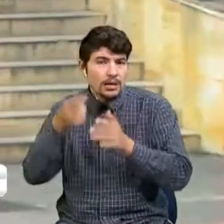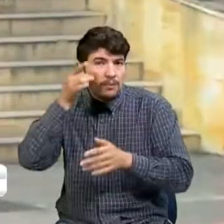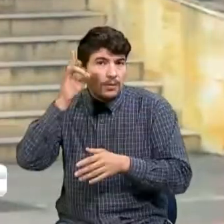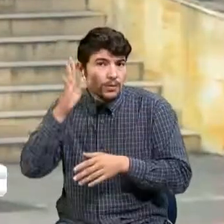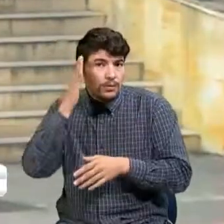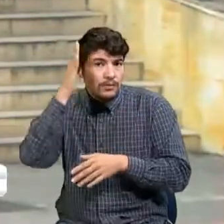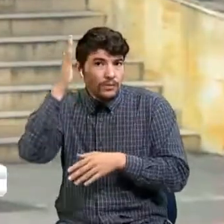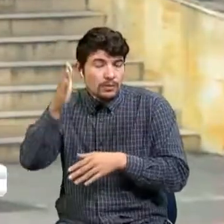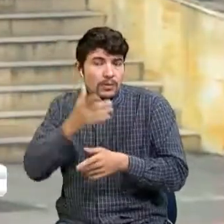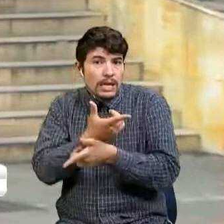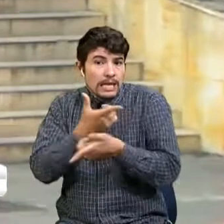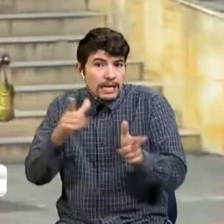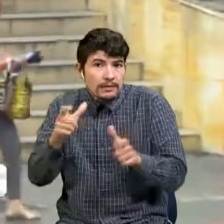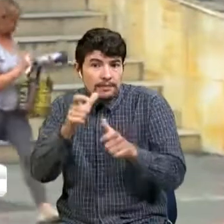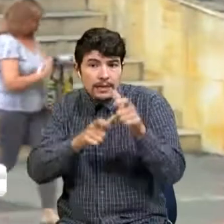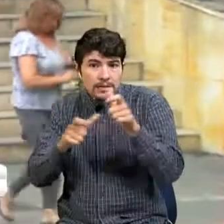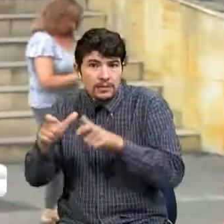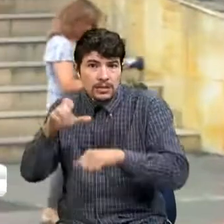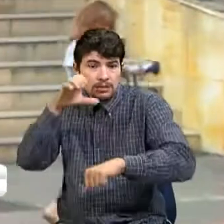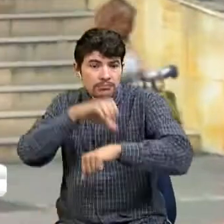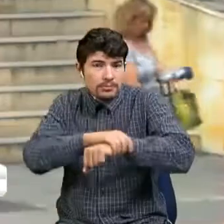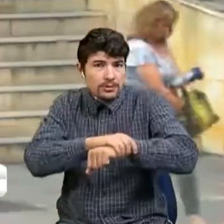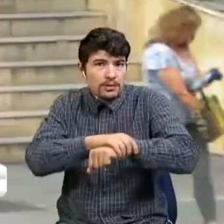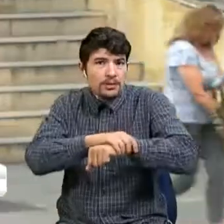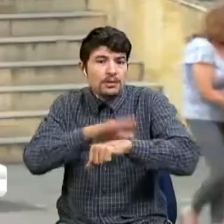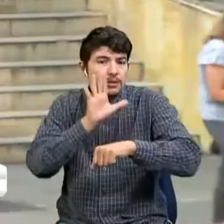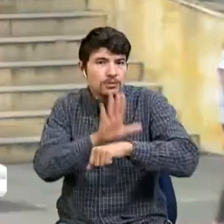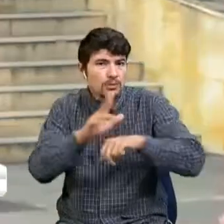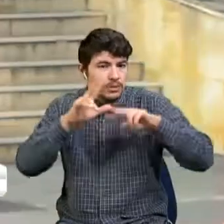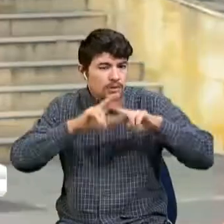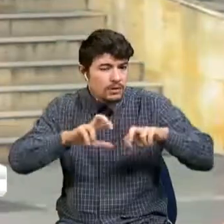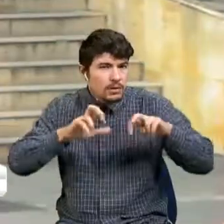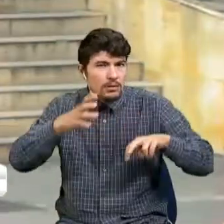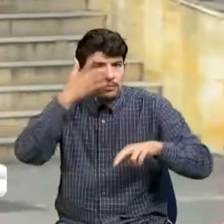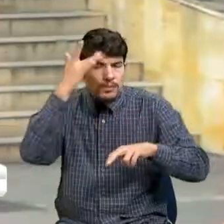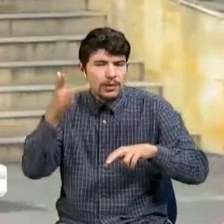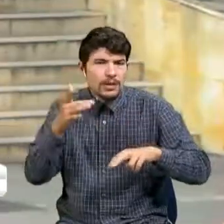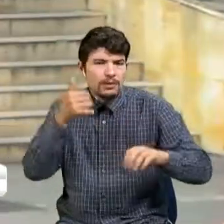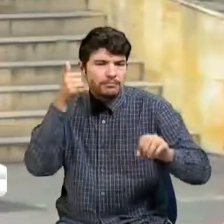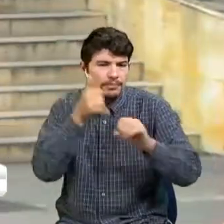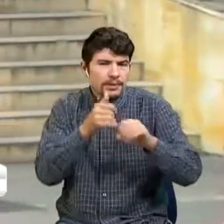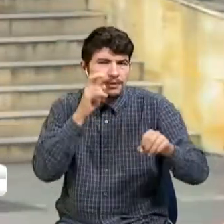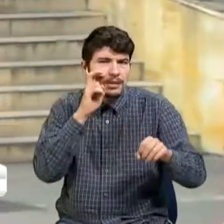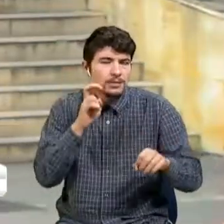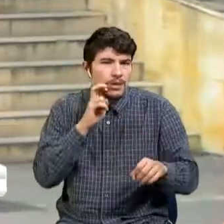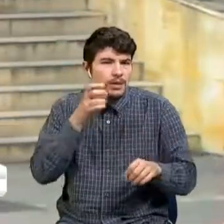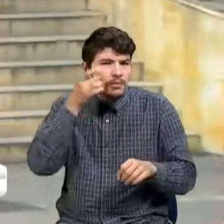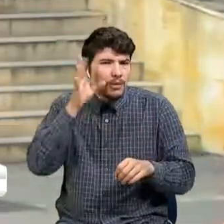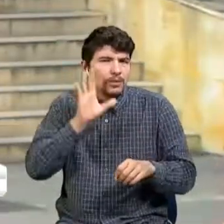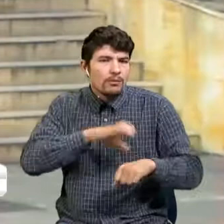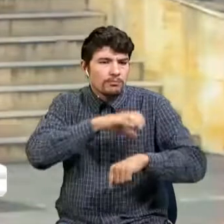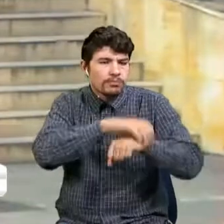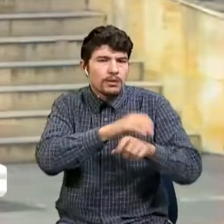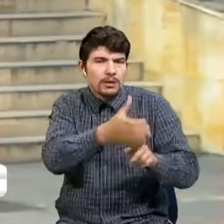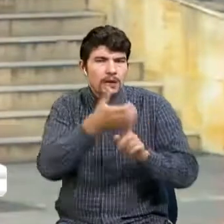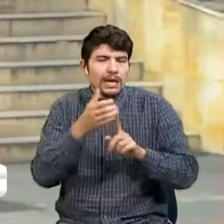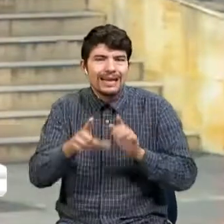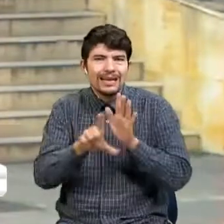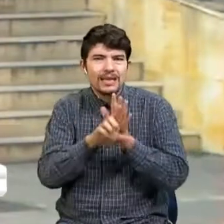libertad aquellas personas que están detenidas y que son investigadas por delitos sexuales que se pudieran acoger a la ley